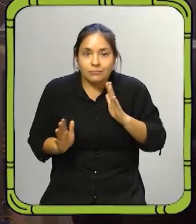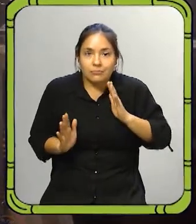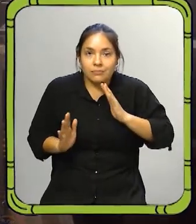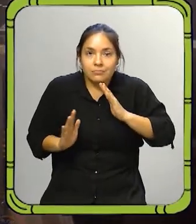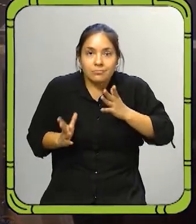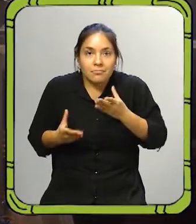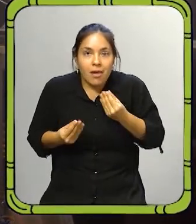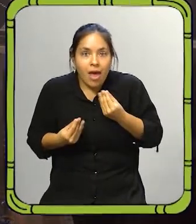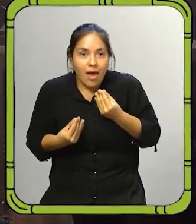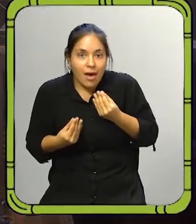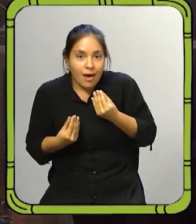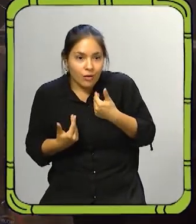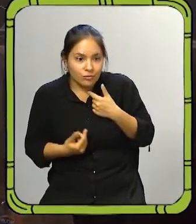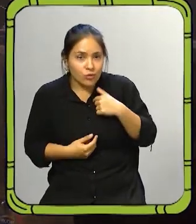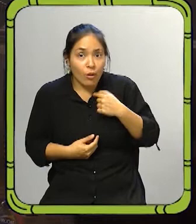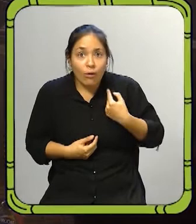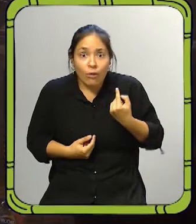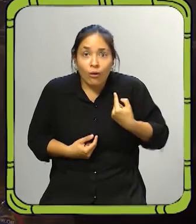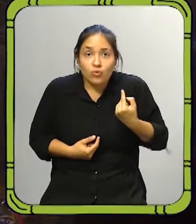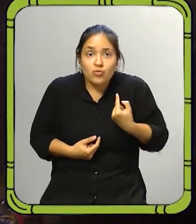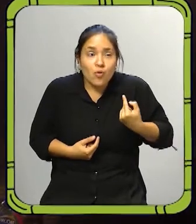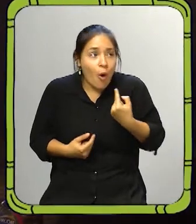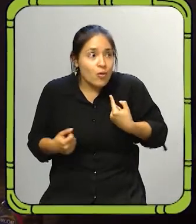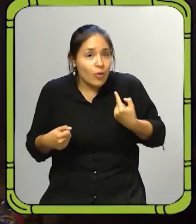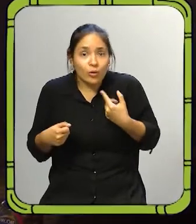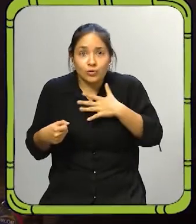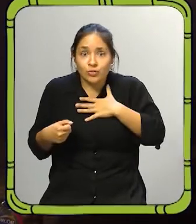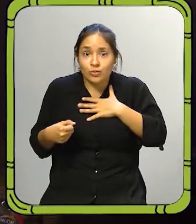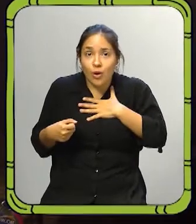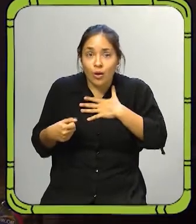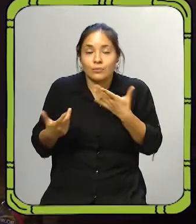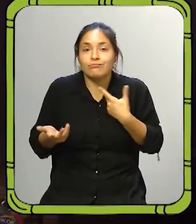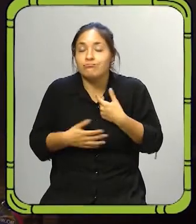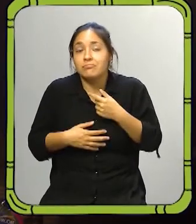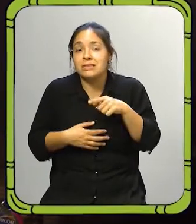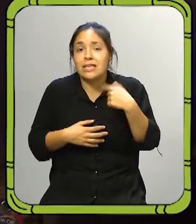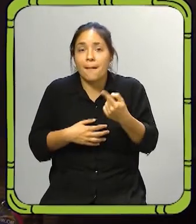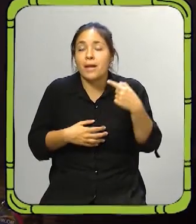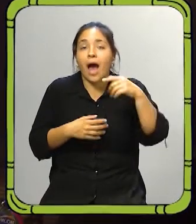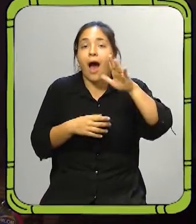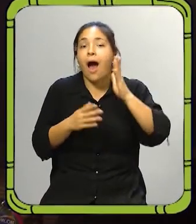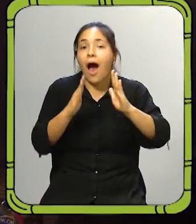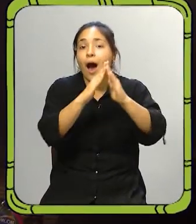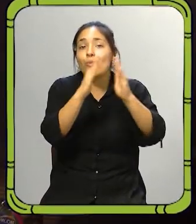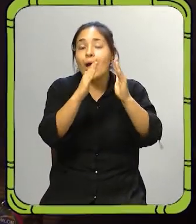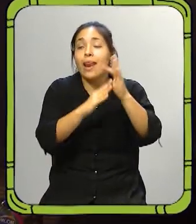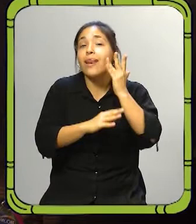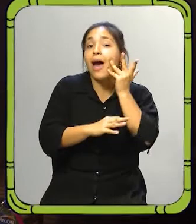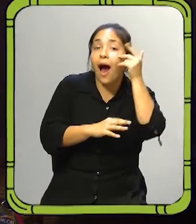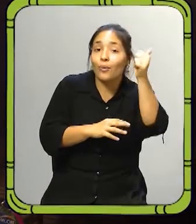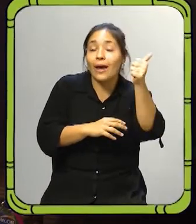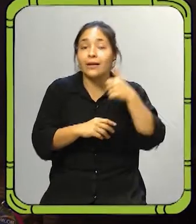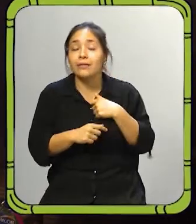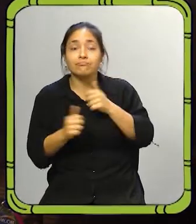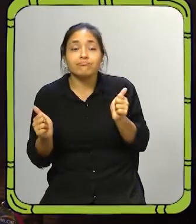miedo. Yo solo preguntó, porque hasta ese día él siempre había visitado la casa de la abuela junto a su loba mamá,